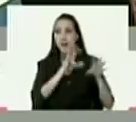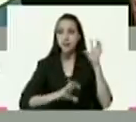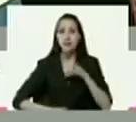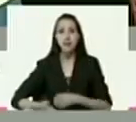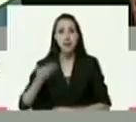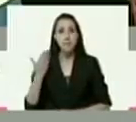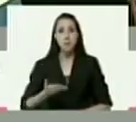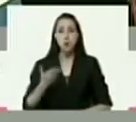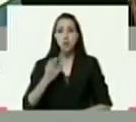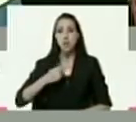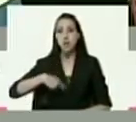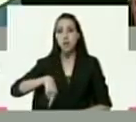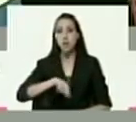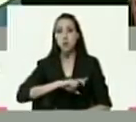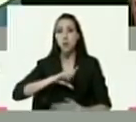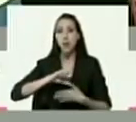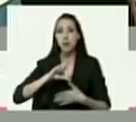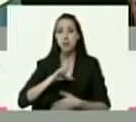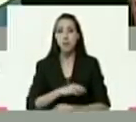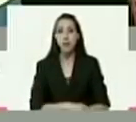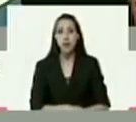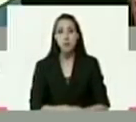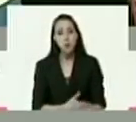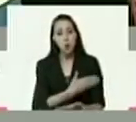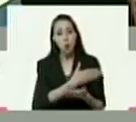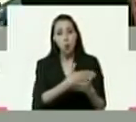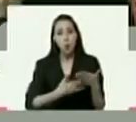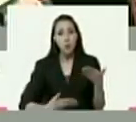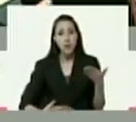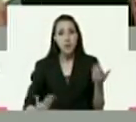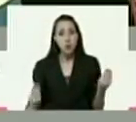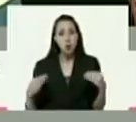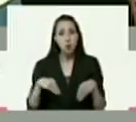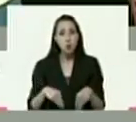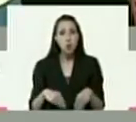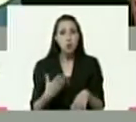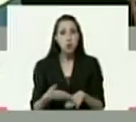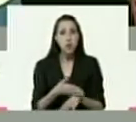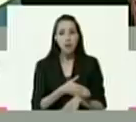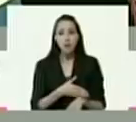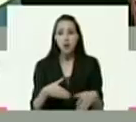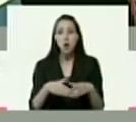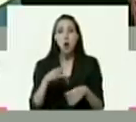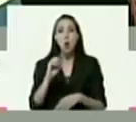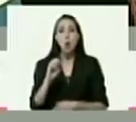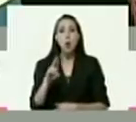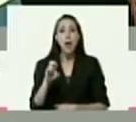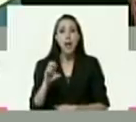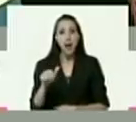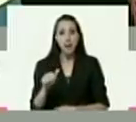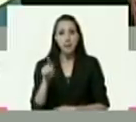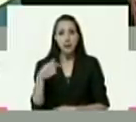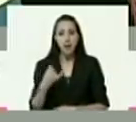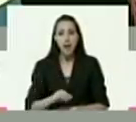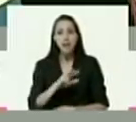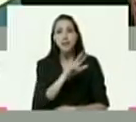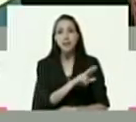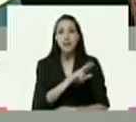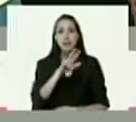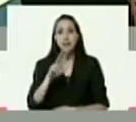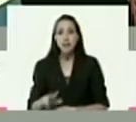nuestra América. Un tratado en el cual en la OEA hay 33 miembros con el retiro de